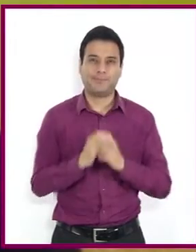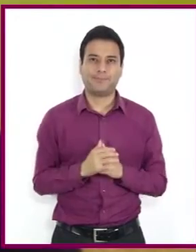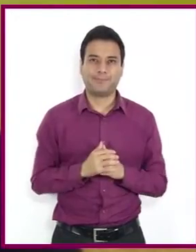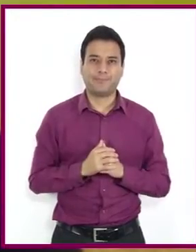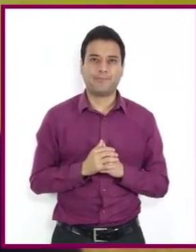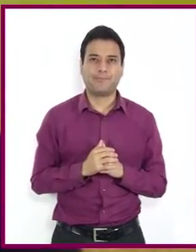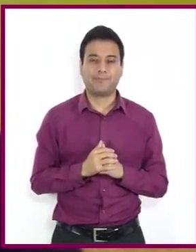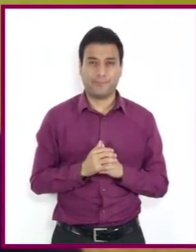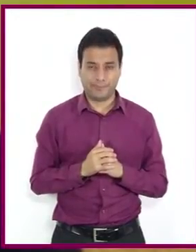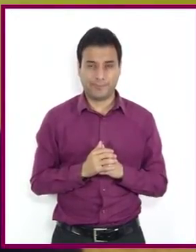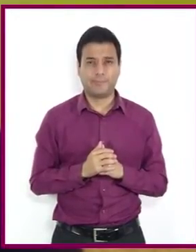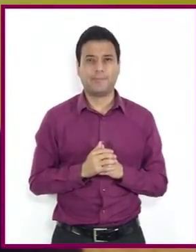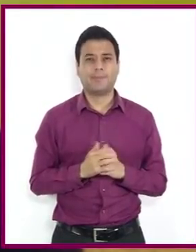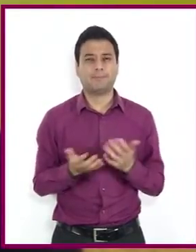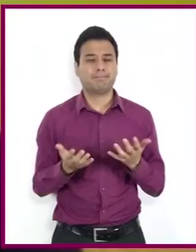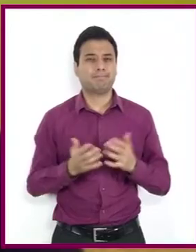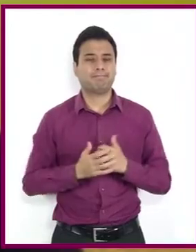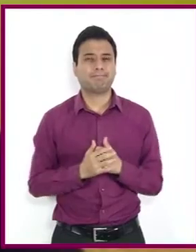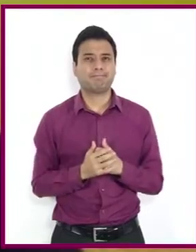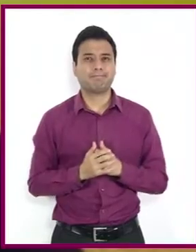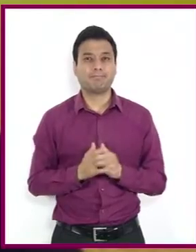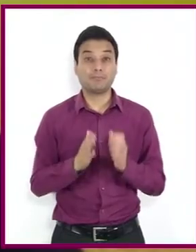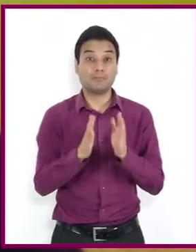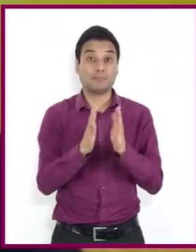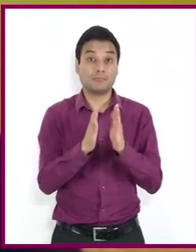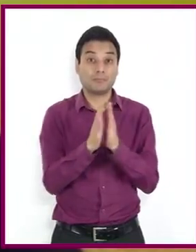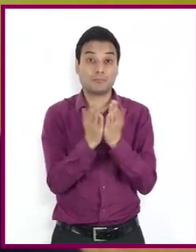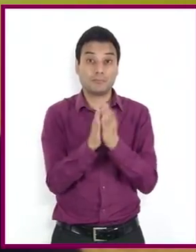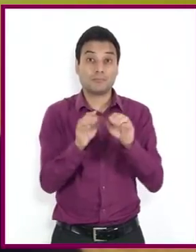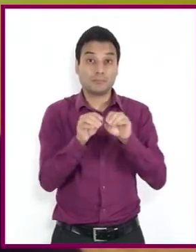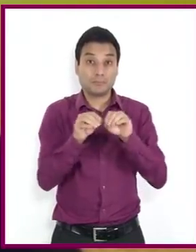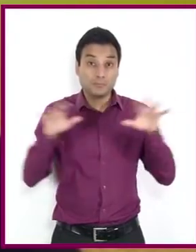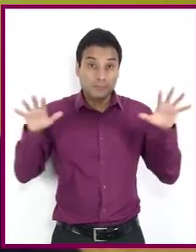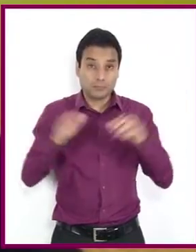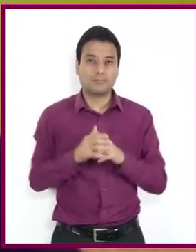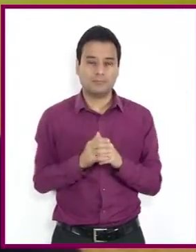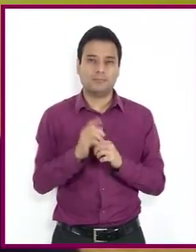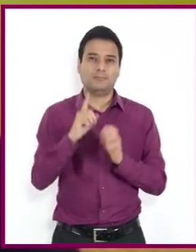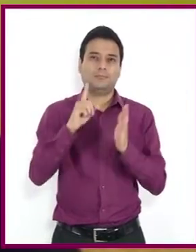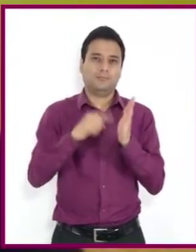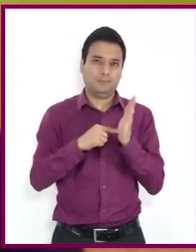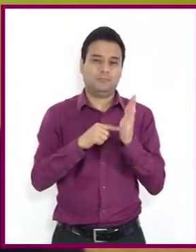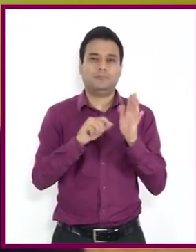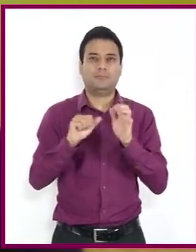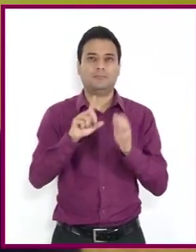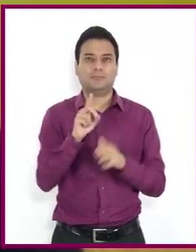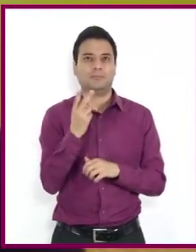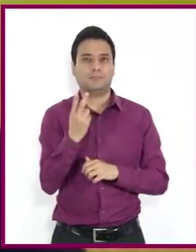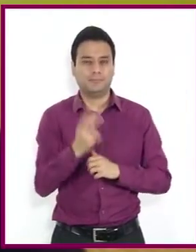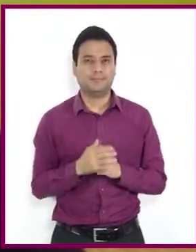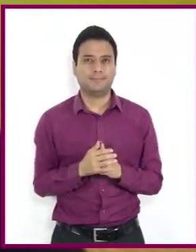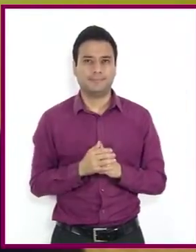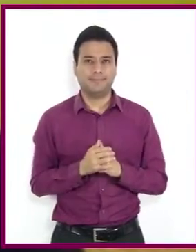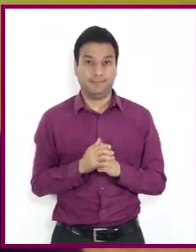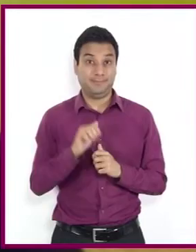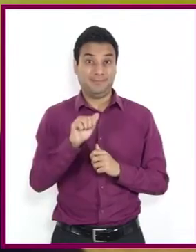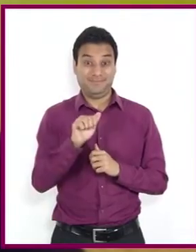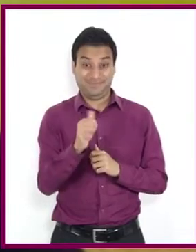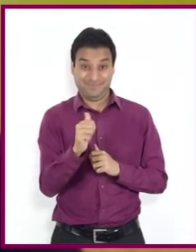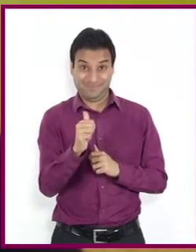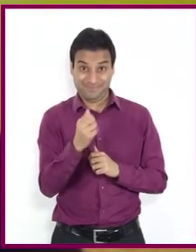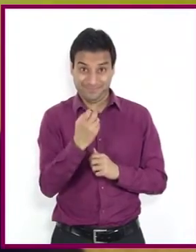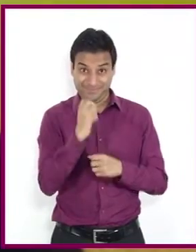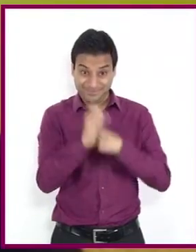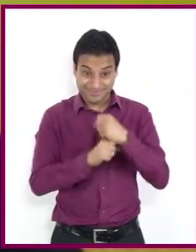Después de muchas dificultades, el libro apareció publicado a principios de 1632, pero para agosto de ese año